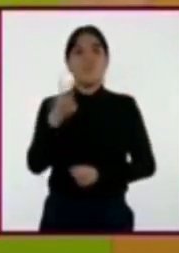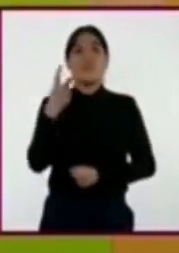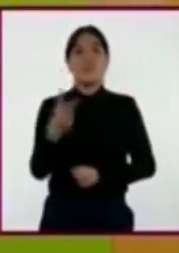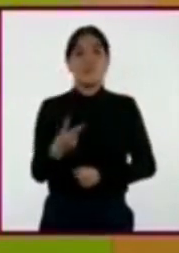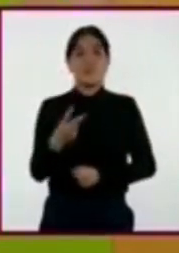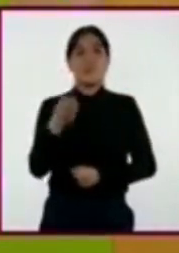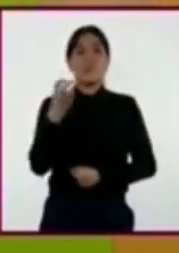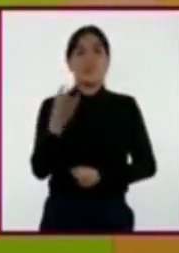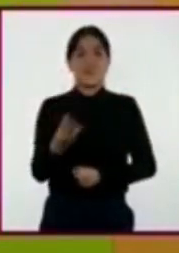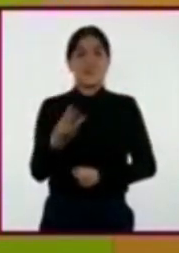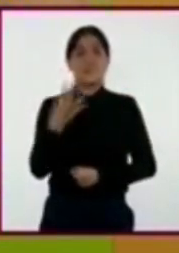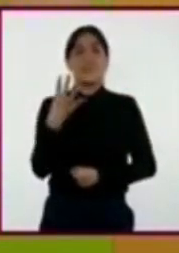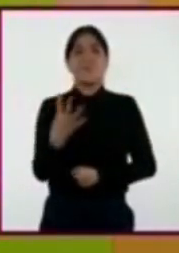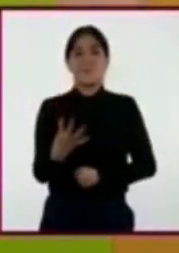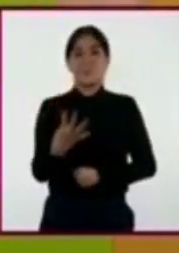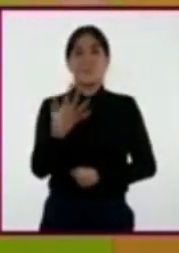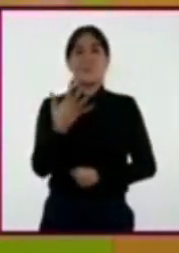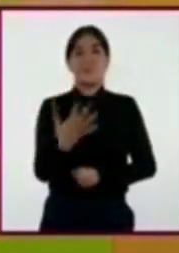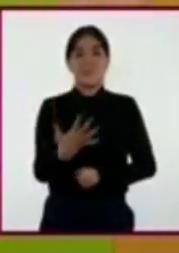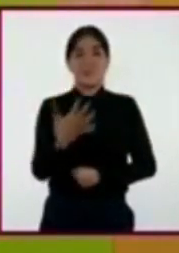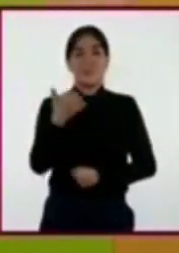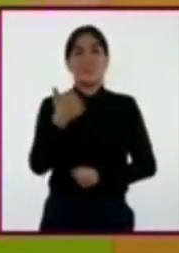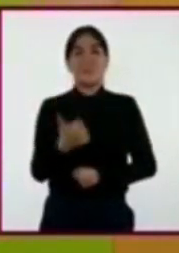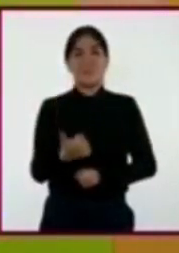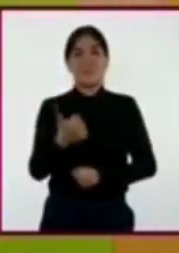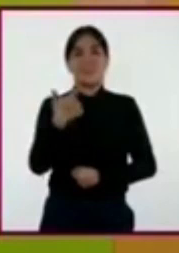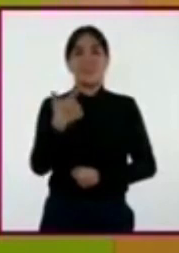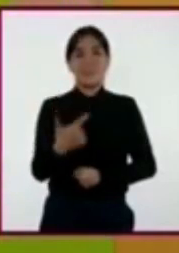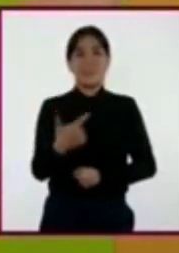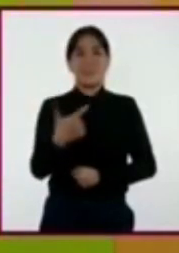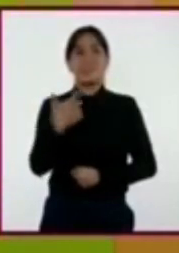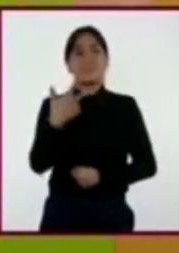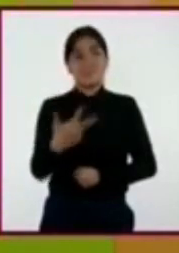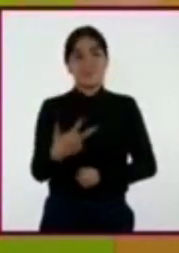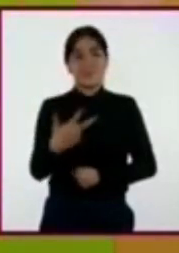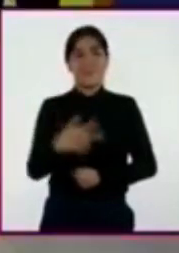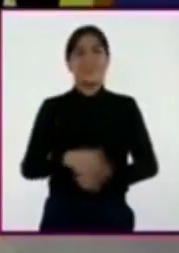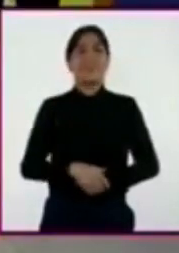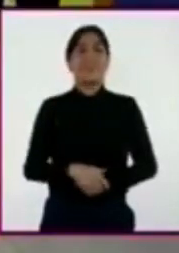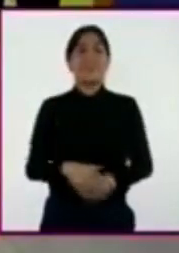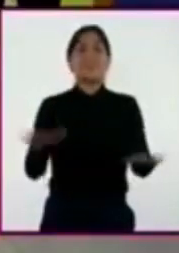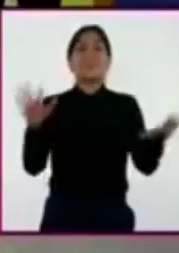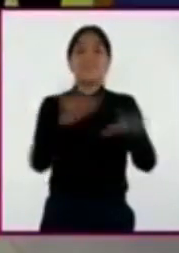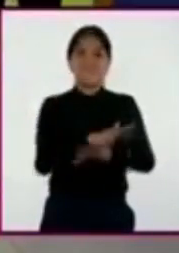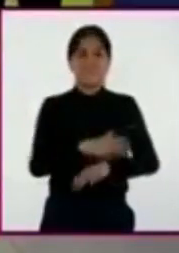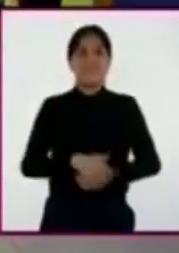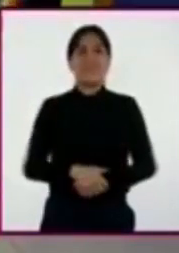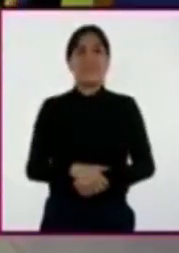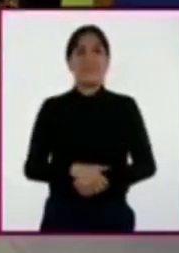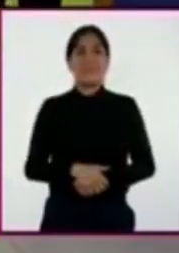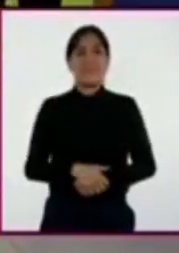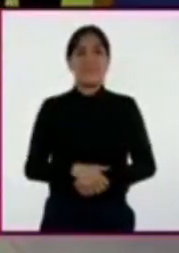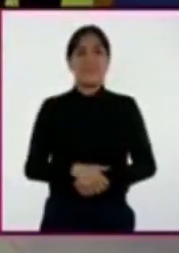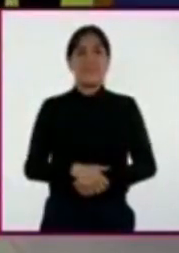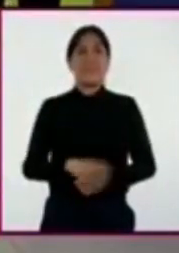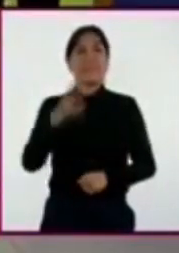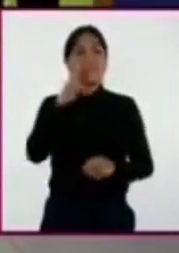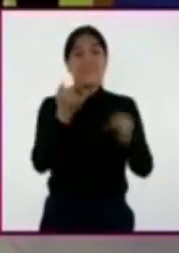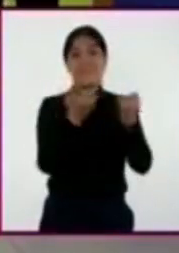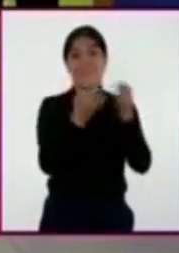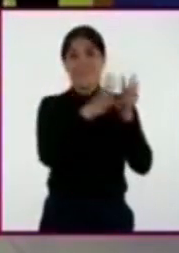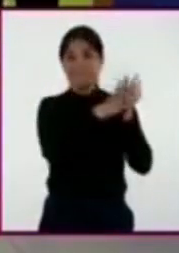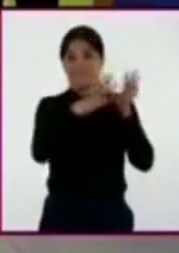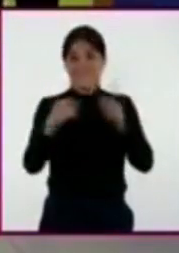2, 3, 4, 5, 6, 7, 8. Cambiamos, vamos a doblar el calcetín por